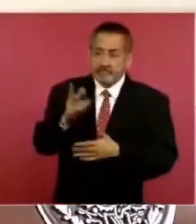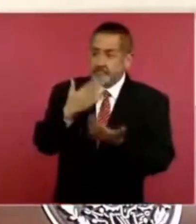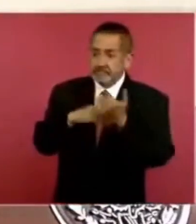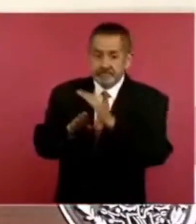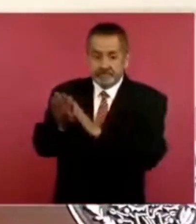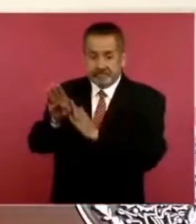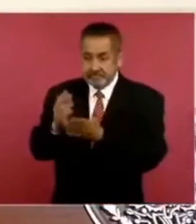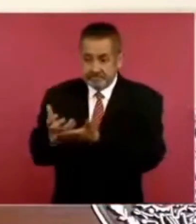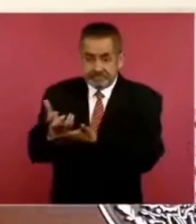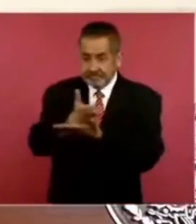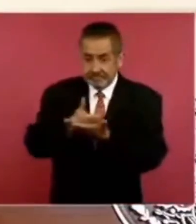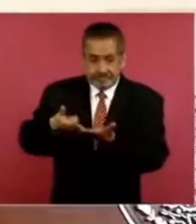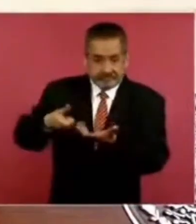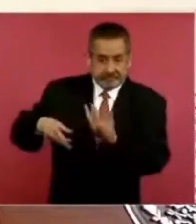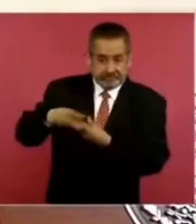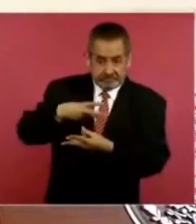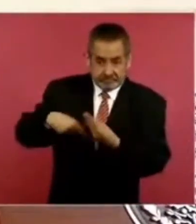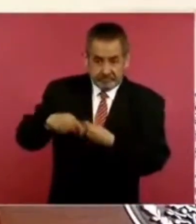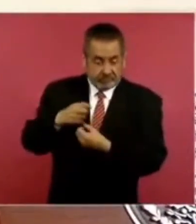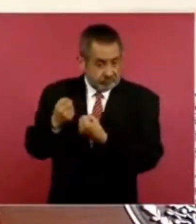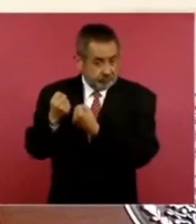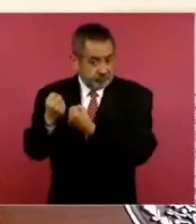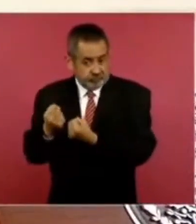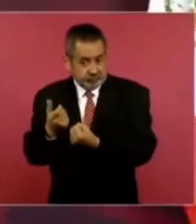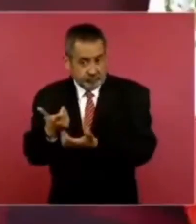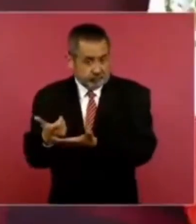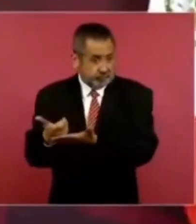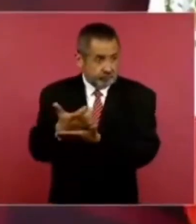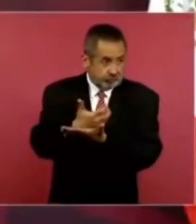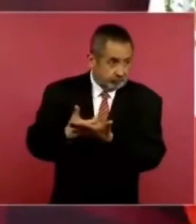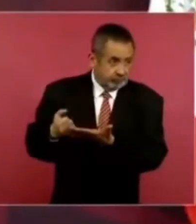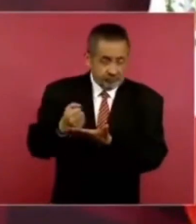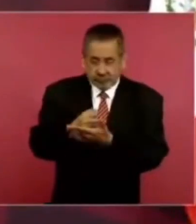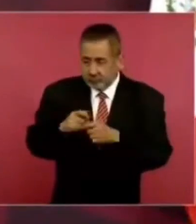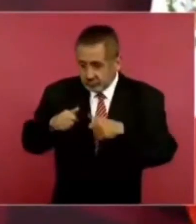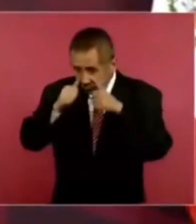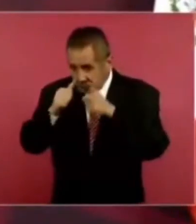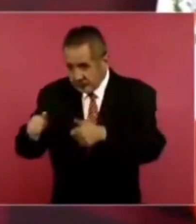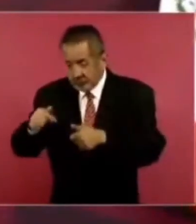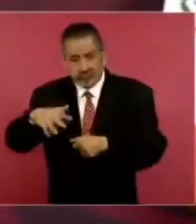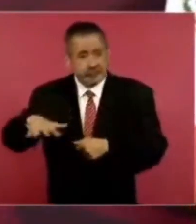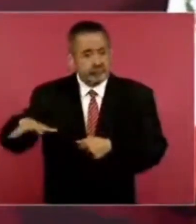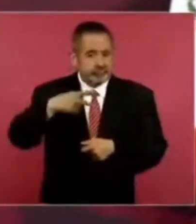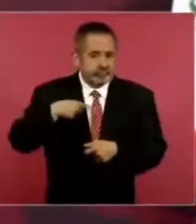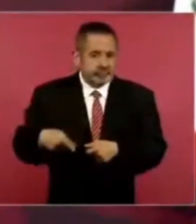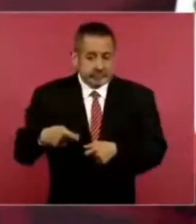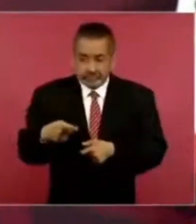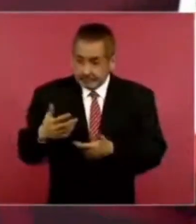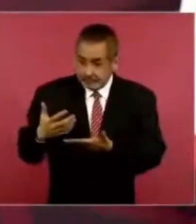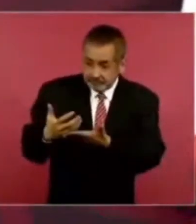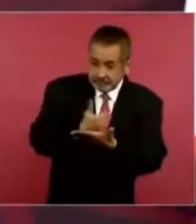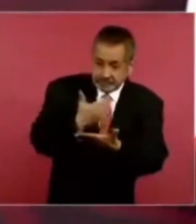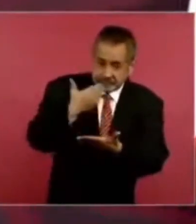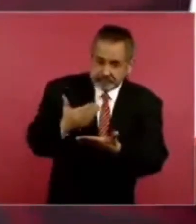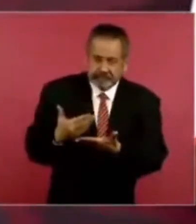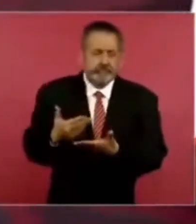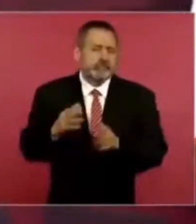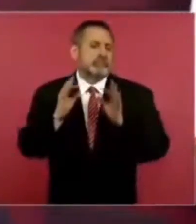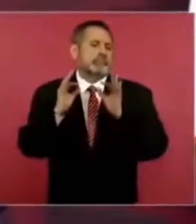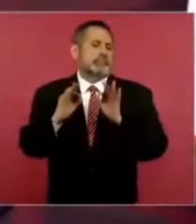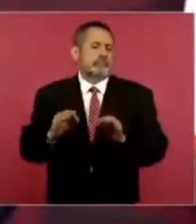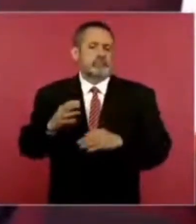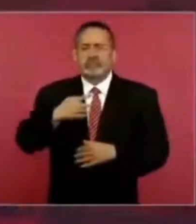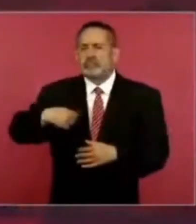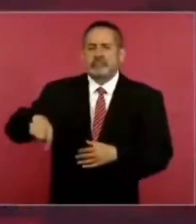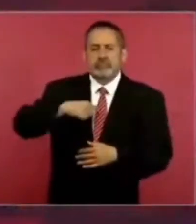empresa fuerte, al servicio del pueblo, al servicio de la nación, ¿qué tenemos garantizado